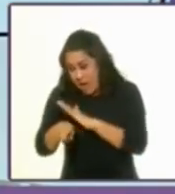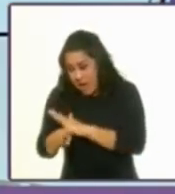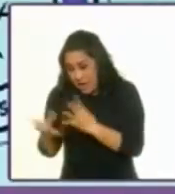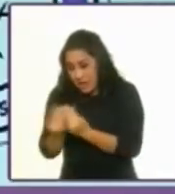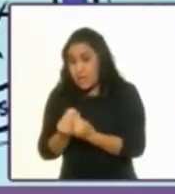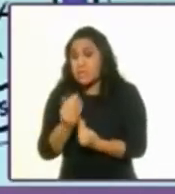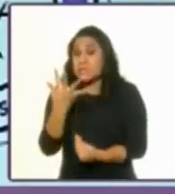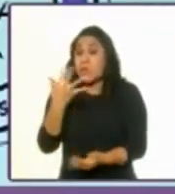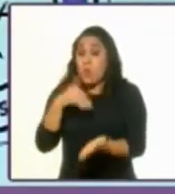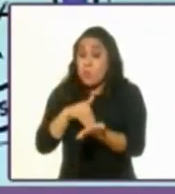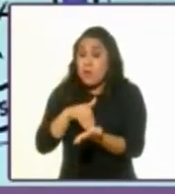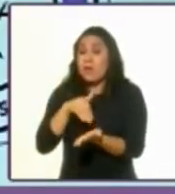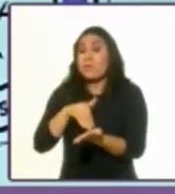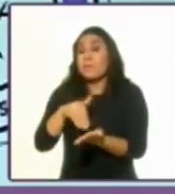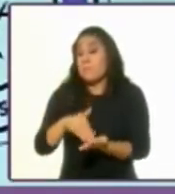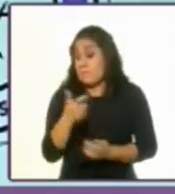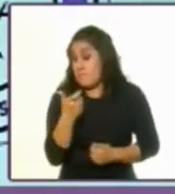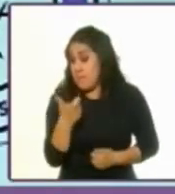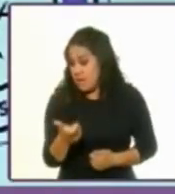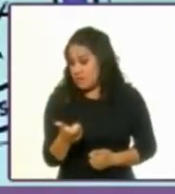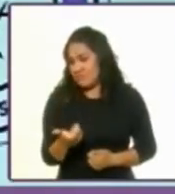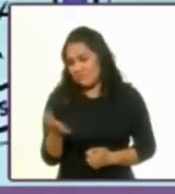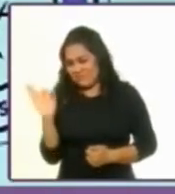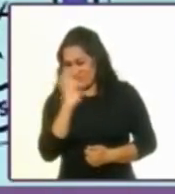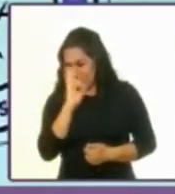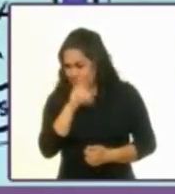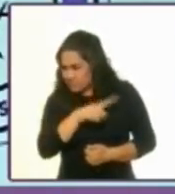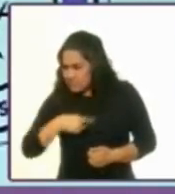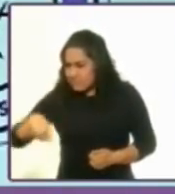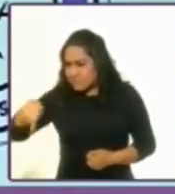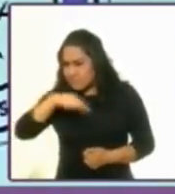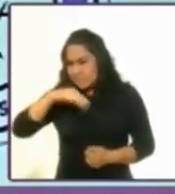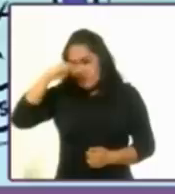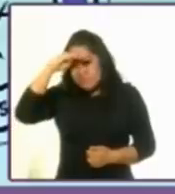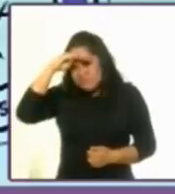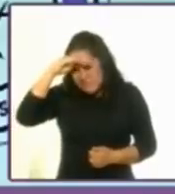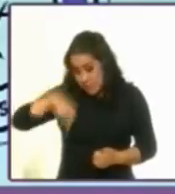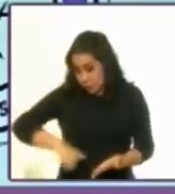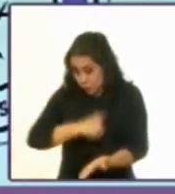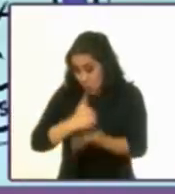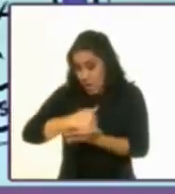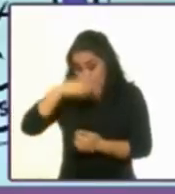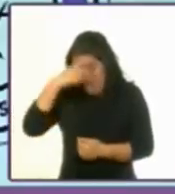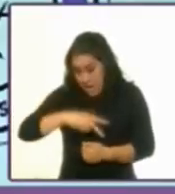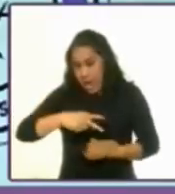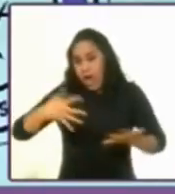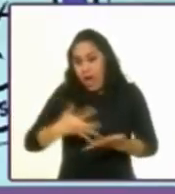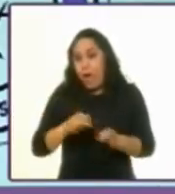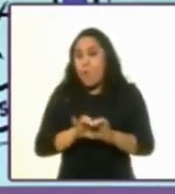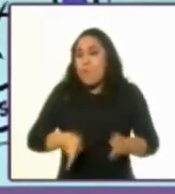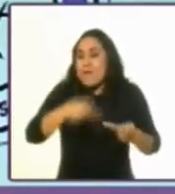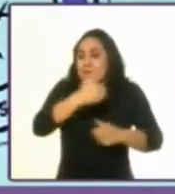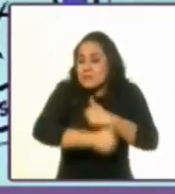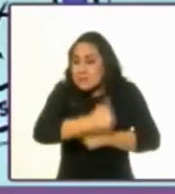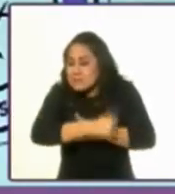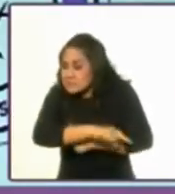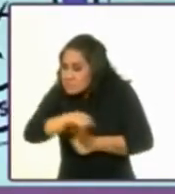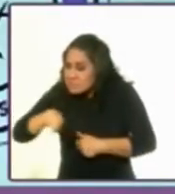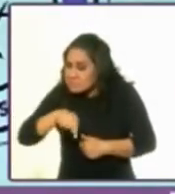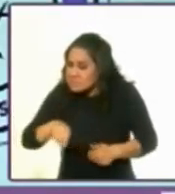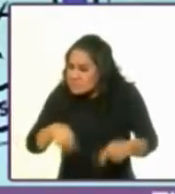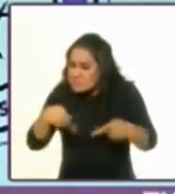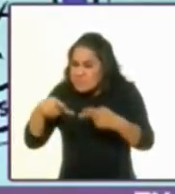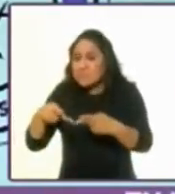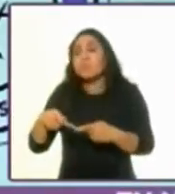mil millones de pesos si nosotros hiciéramos una subasta si la ciudad de mexico llevar a cabo una subasta podría